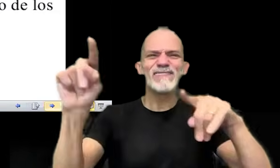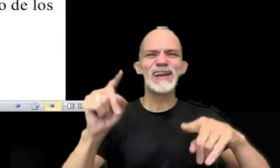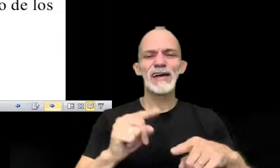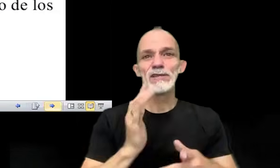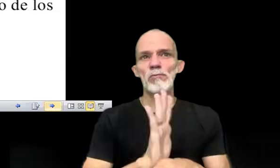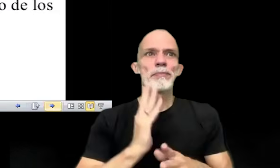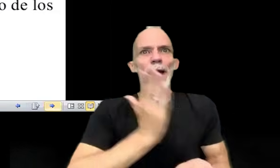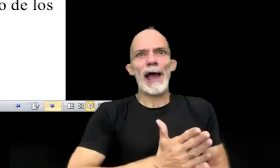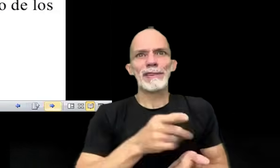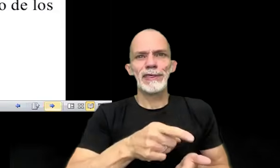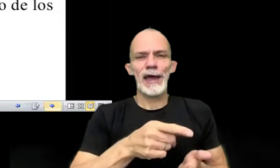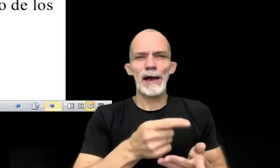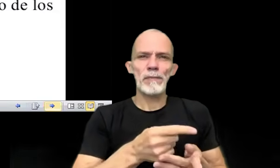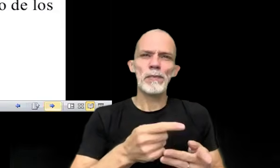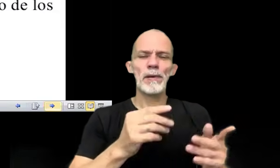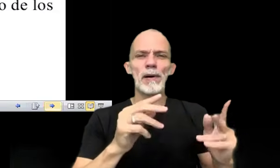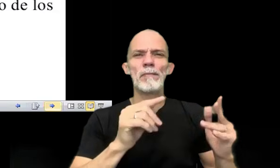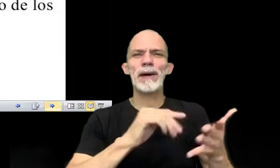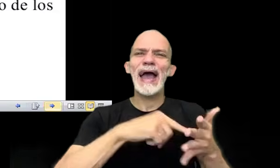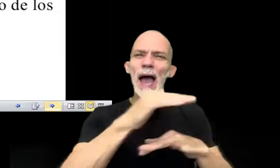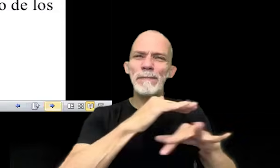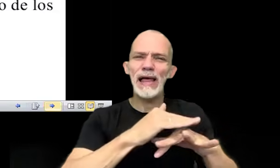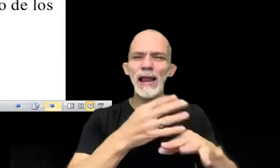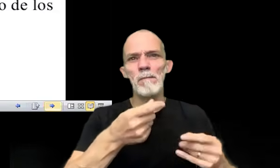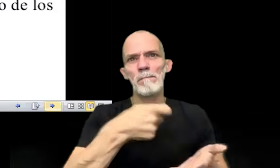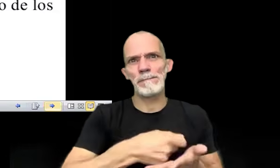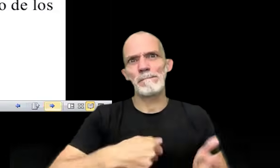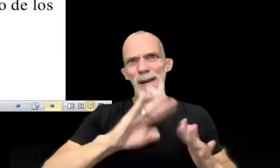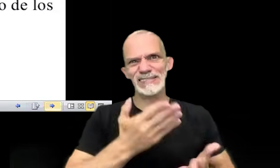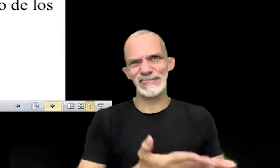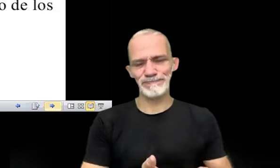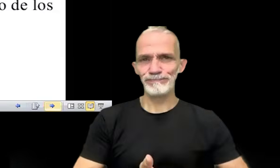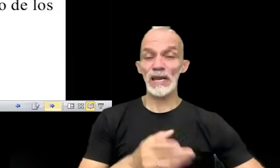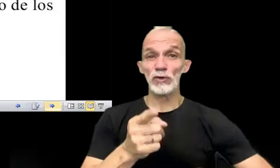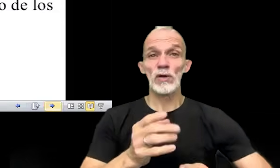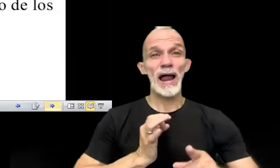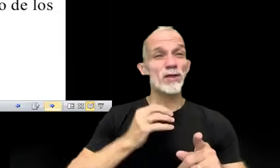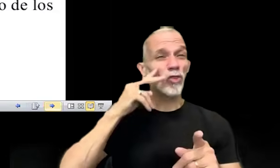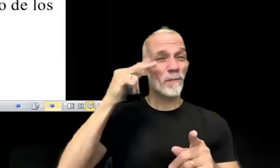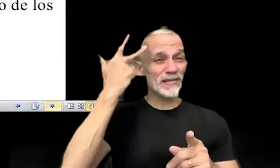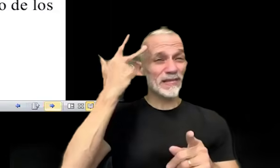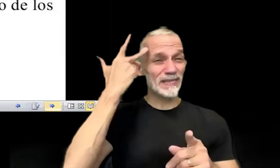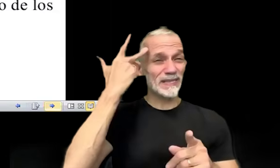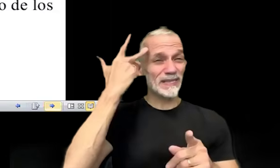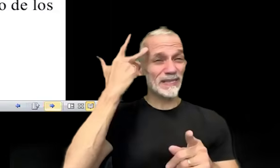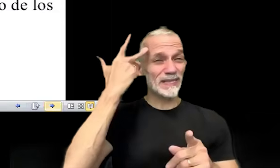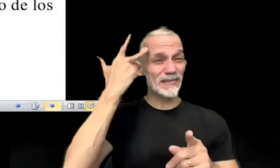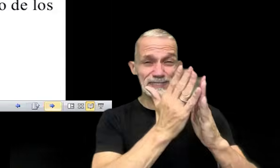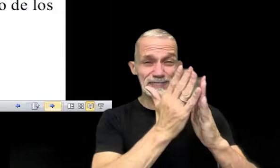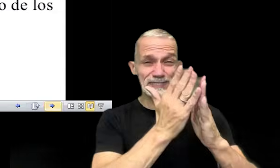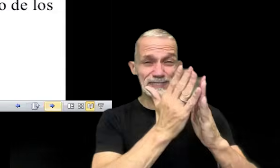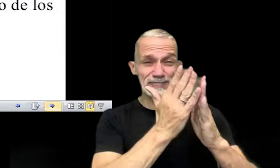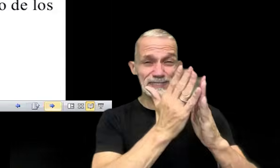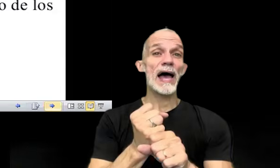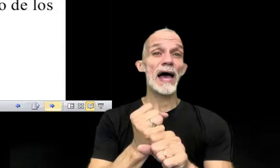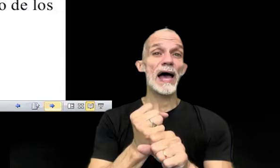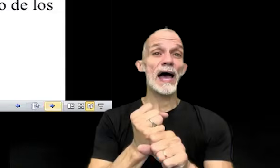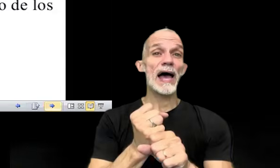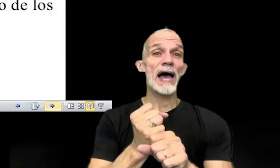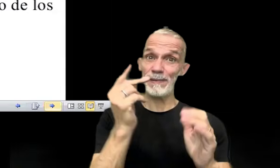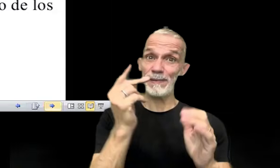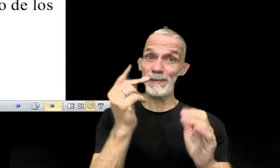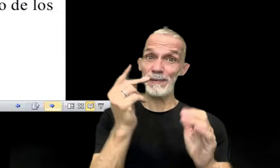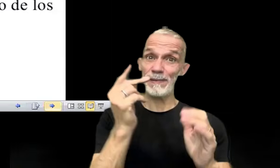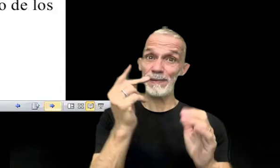Cabo. Entonces, la comparación, ¿sí?, en los periodos fiscales 2018 hasta 2021